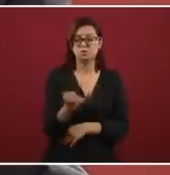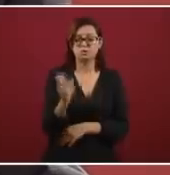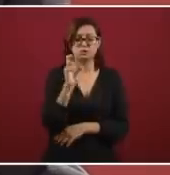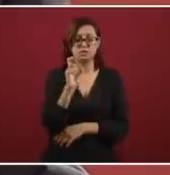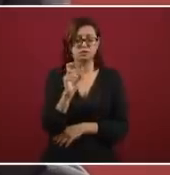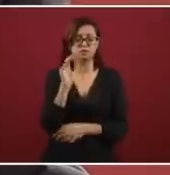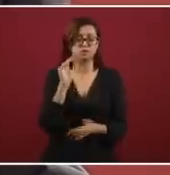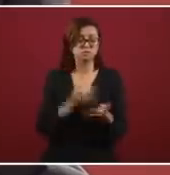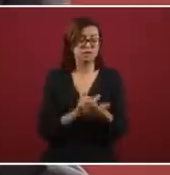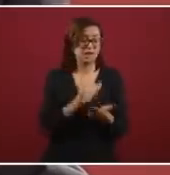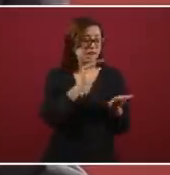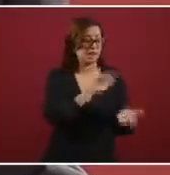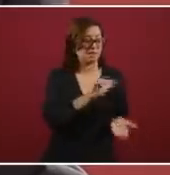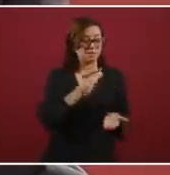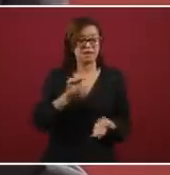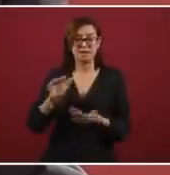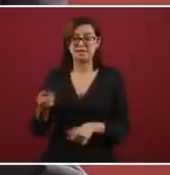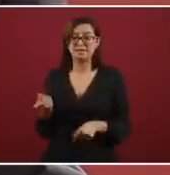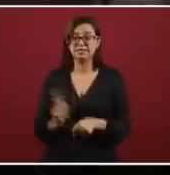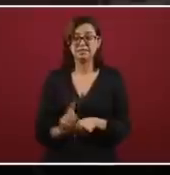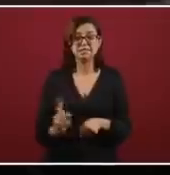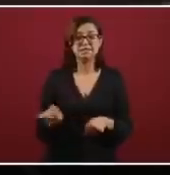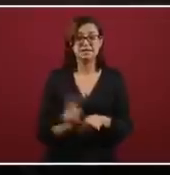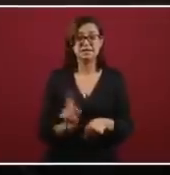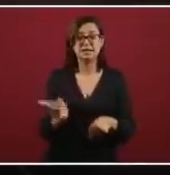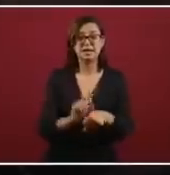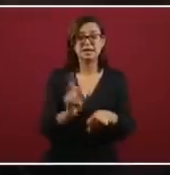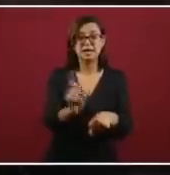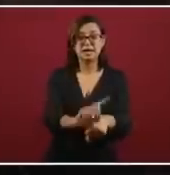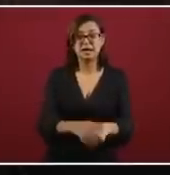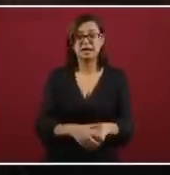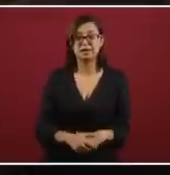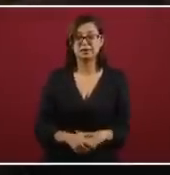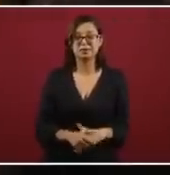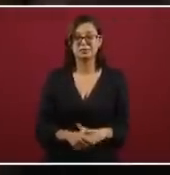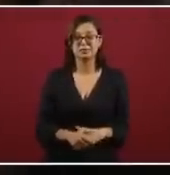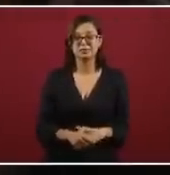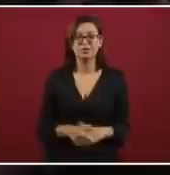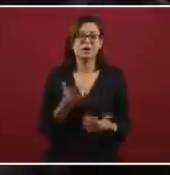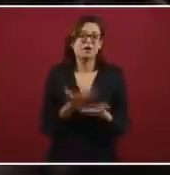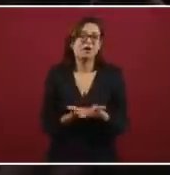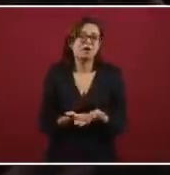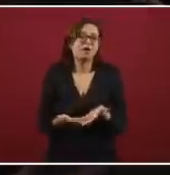3,400,000 barriles diarios, y nosotros estamos hablando de